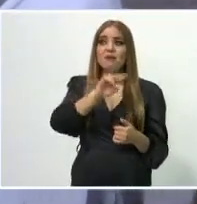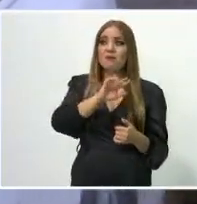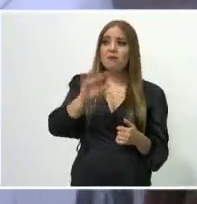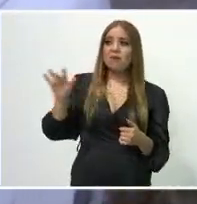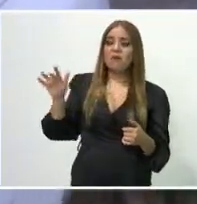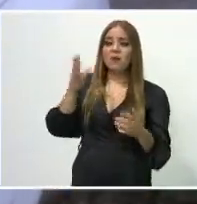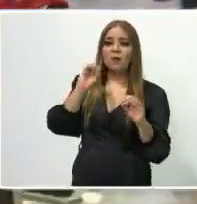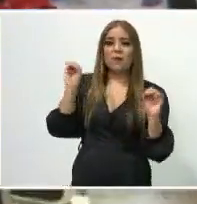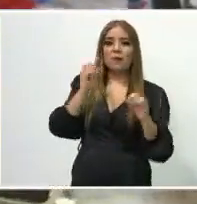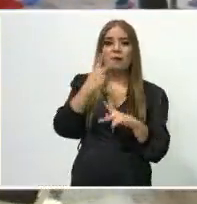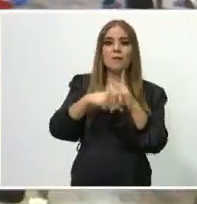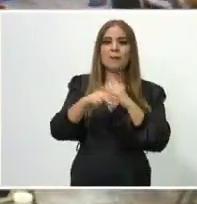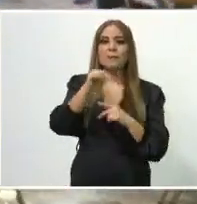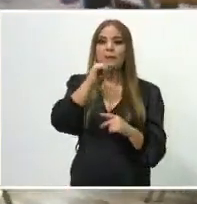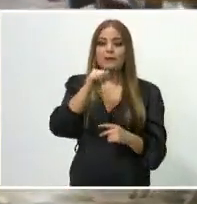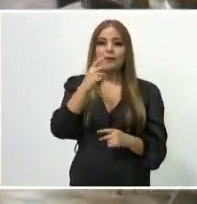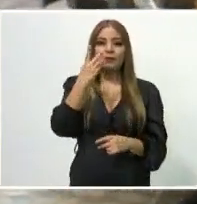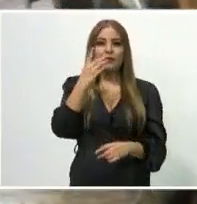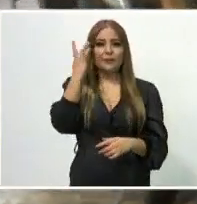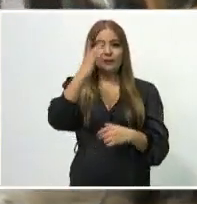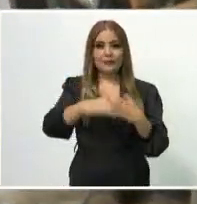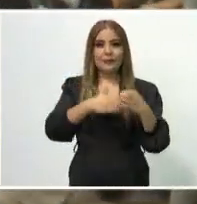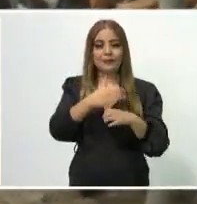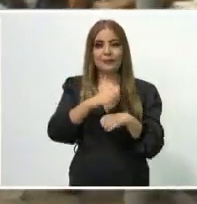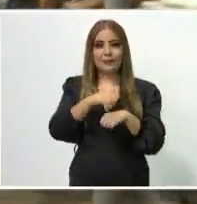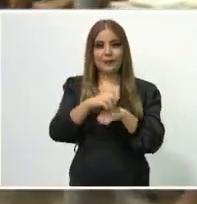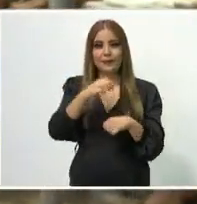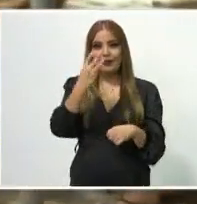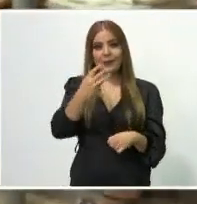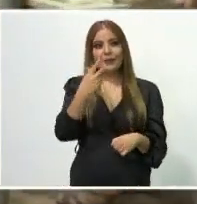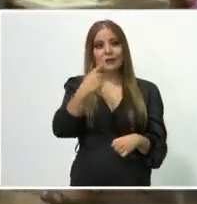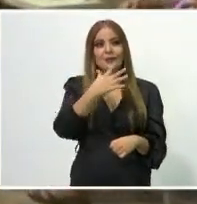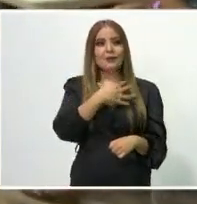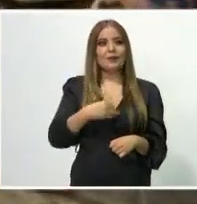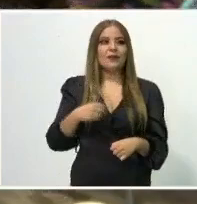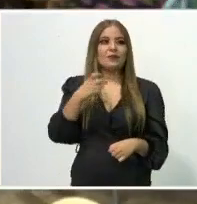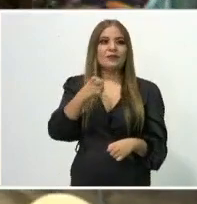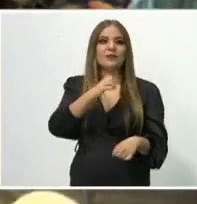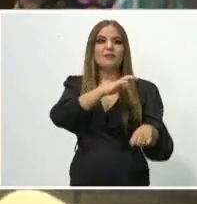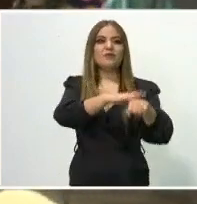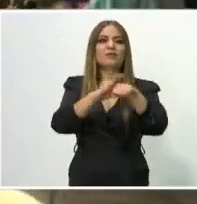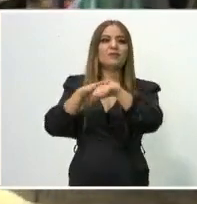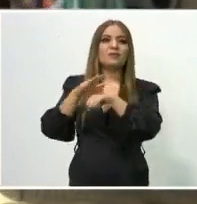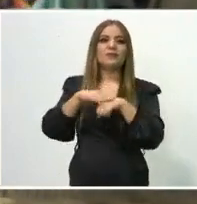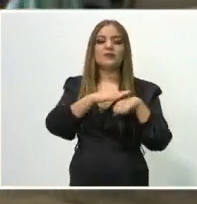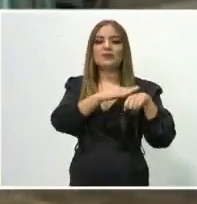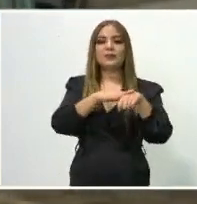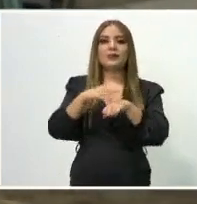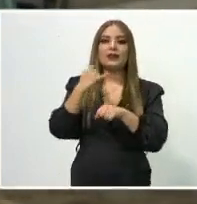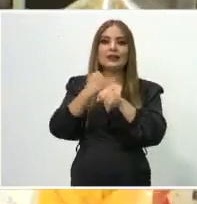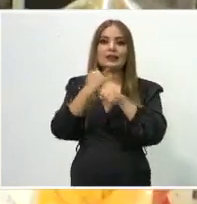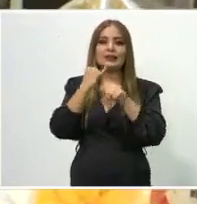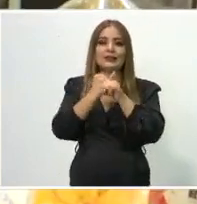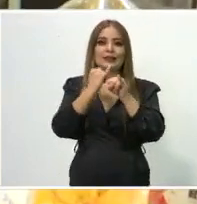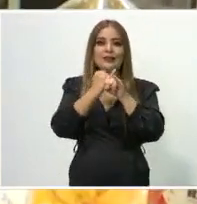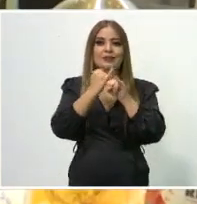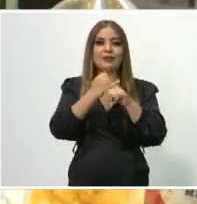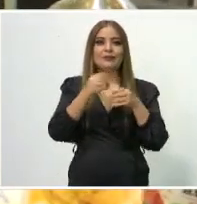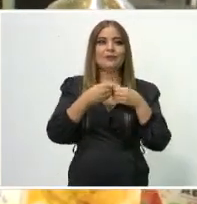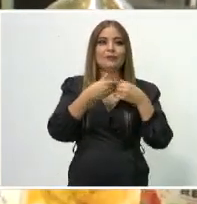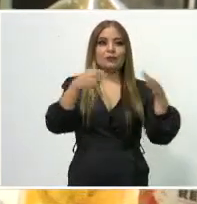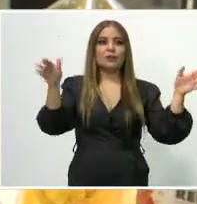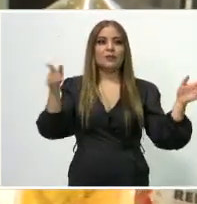invitado acudió al cumpleaños número 3 de su hijo Oliver, decidió publicar en redes sociales la invitación abierta para